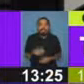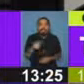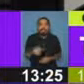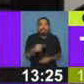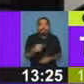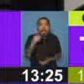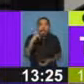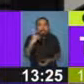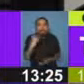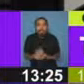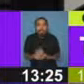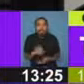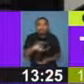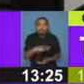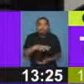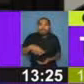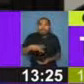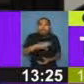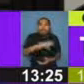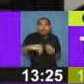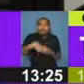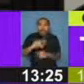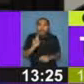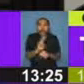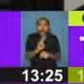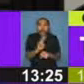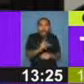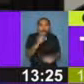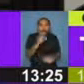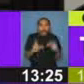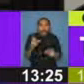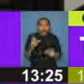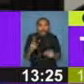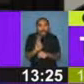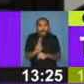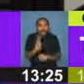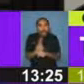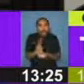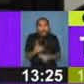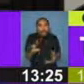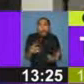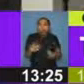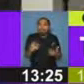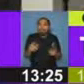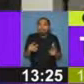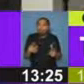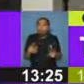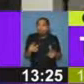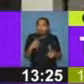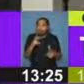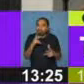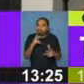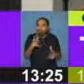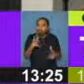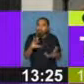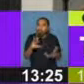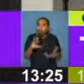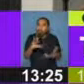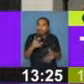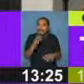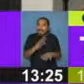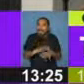que ver con la vida de las familias cuidado con los con los cantos de sirena y saltar al vacío